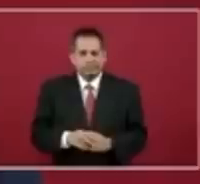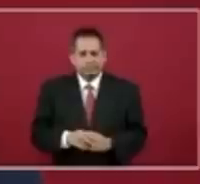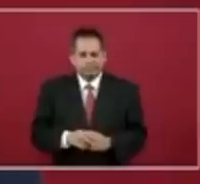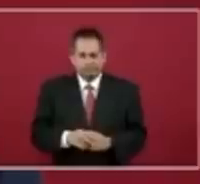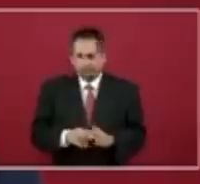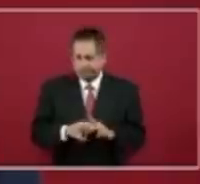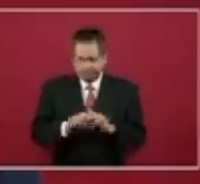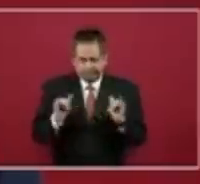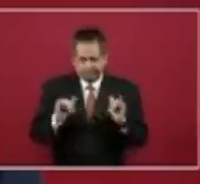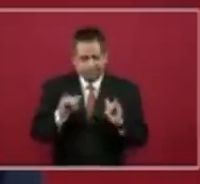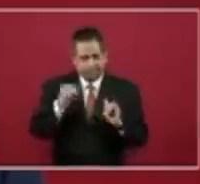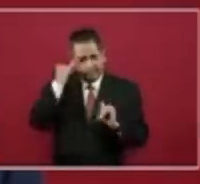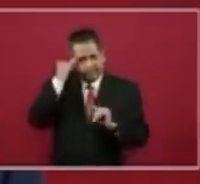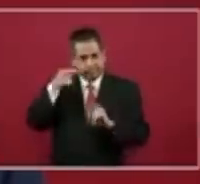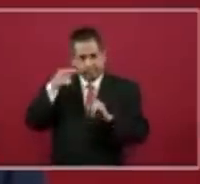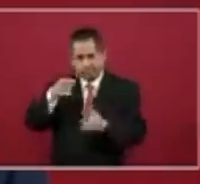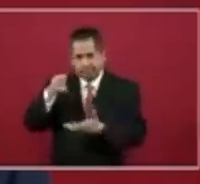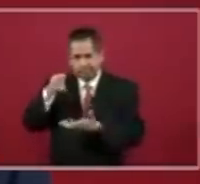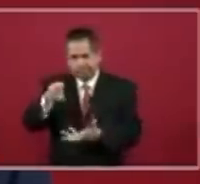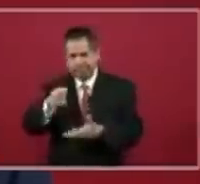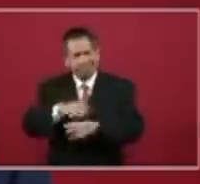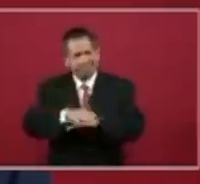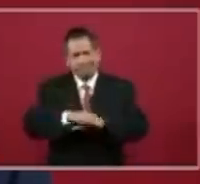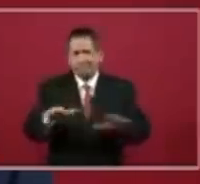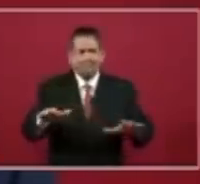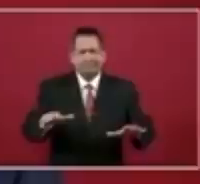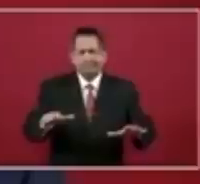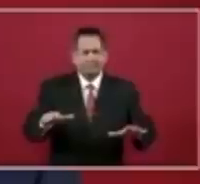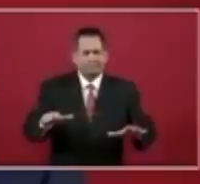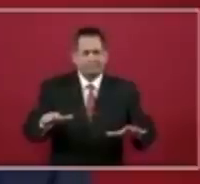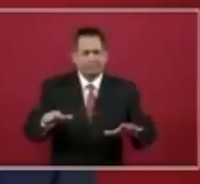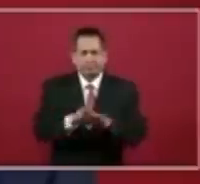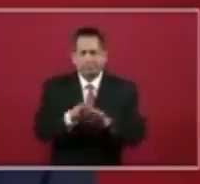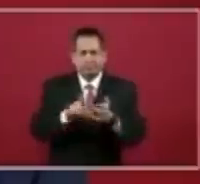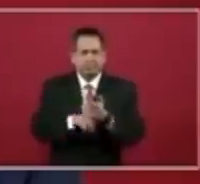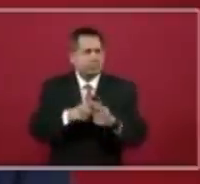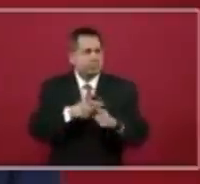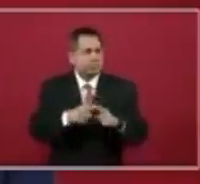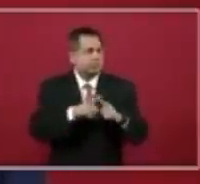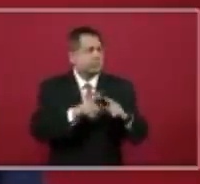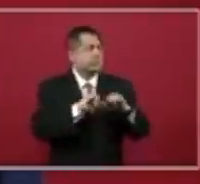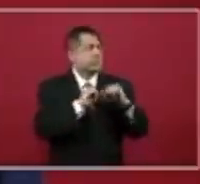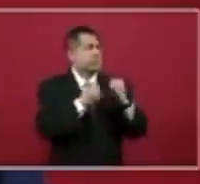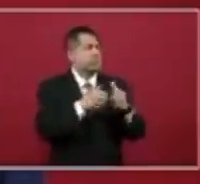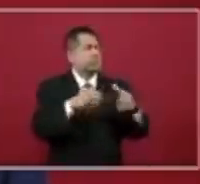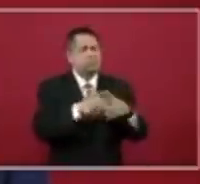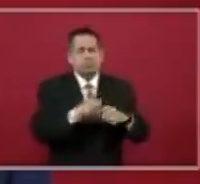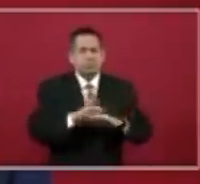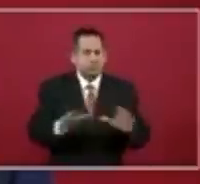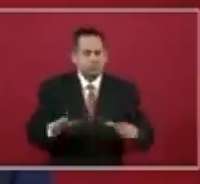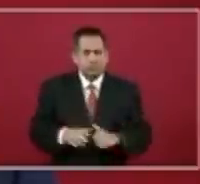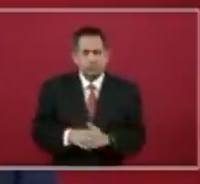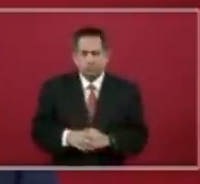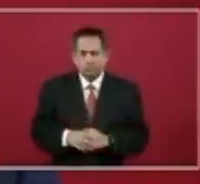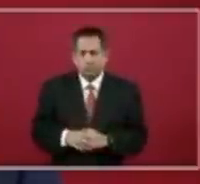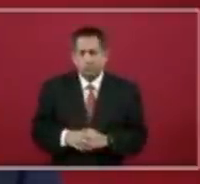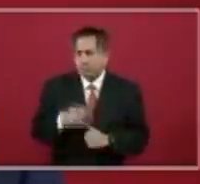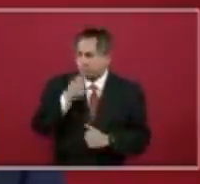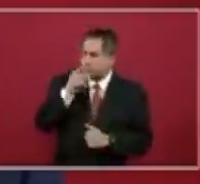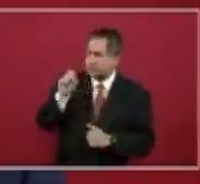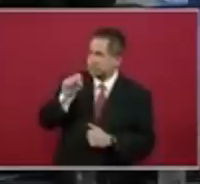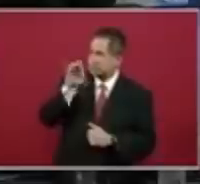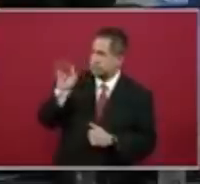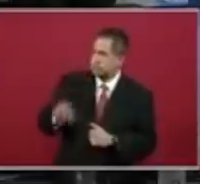No es esa su función, o sea, de las organizaciones. Además, el 60% de